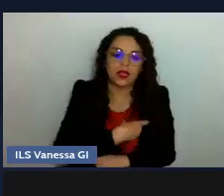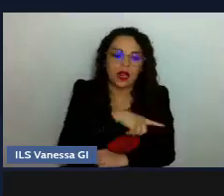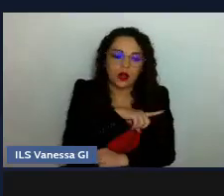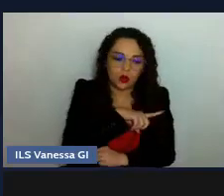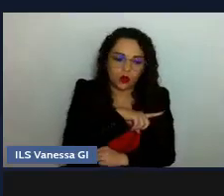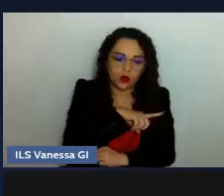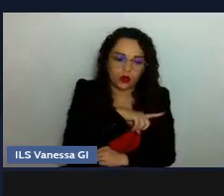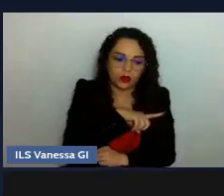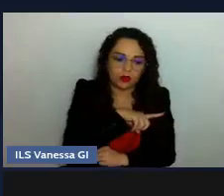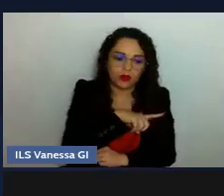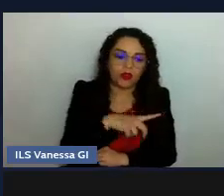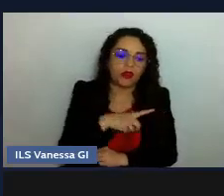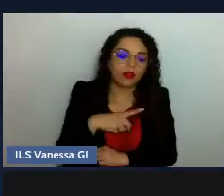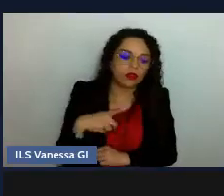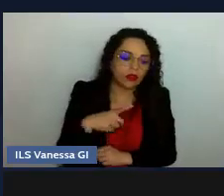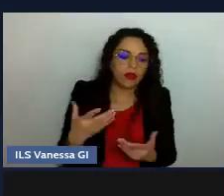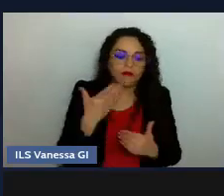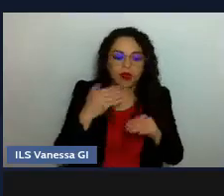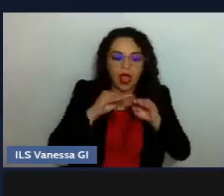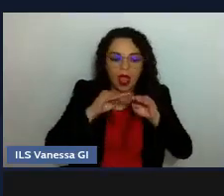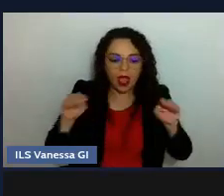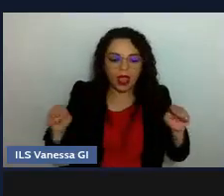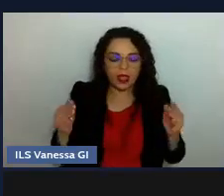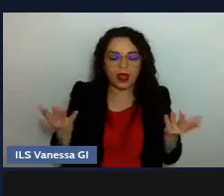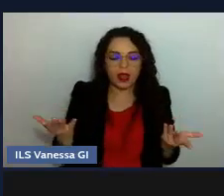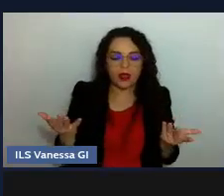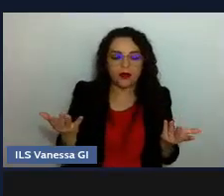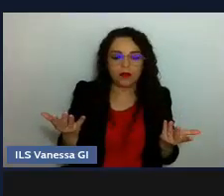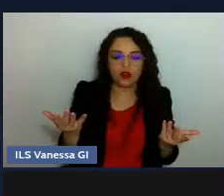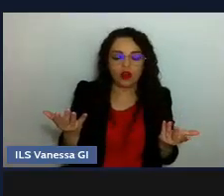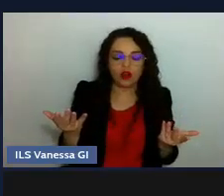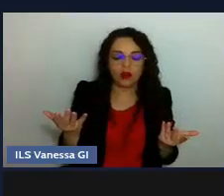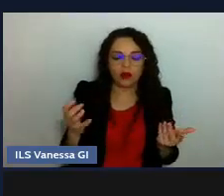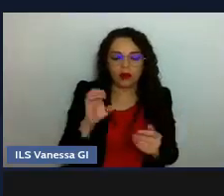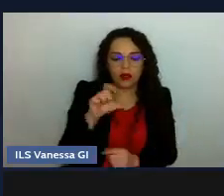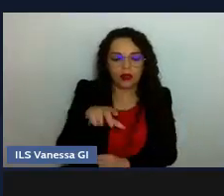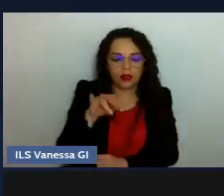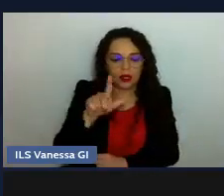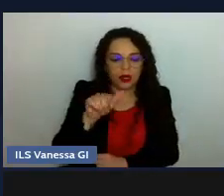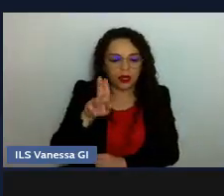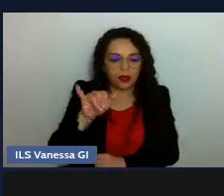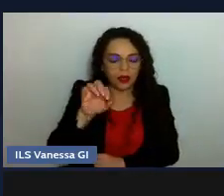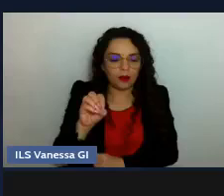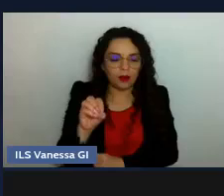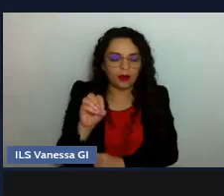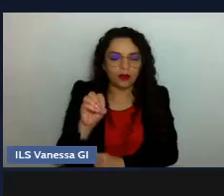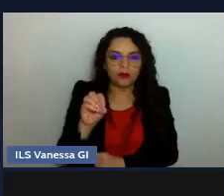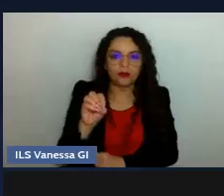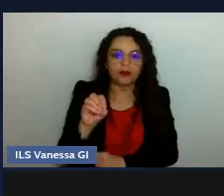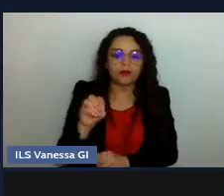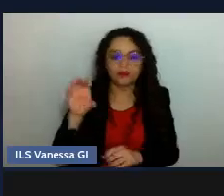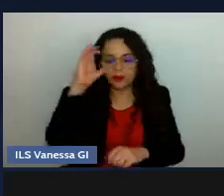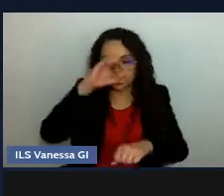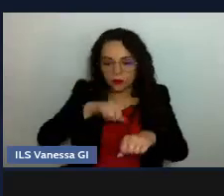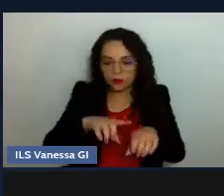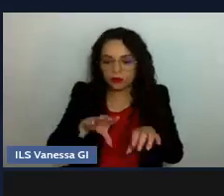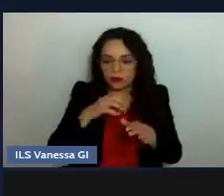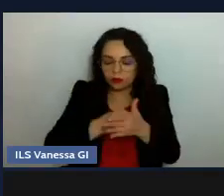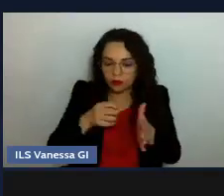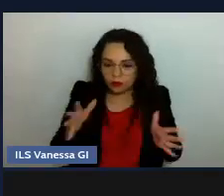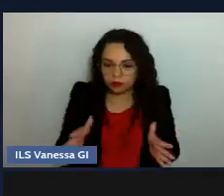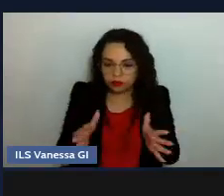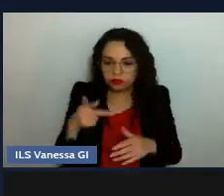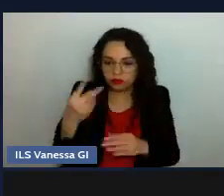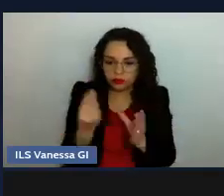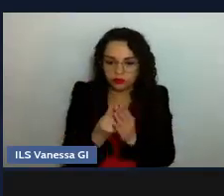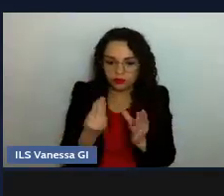un equilibrio con el ambiente, asimismo rescatar su cultura y sus prácticas propias del